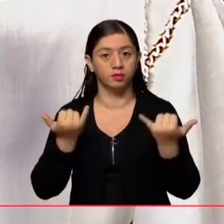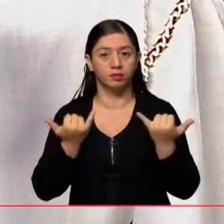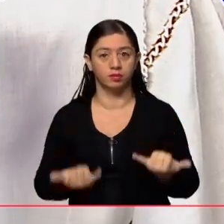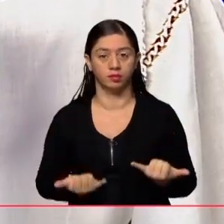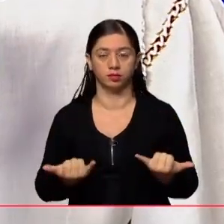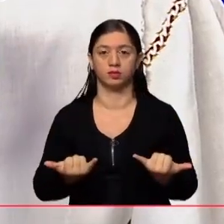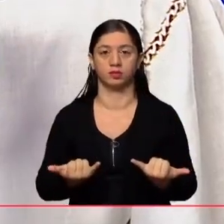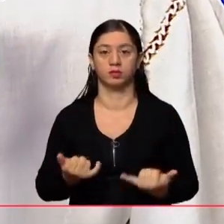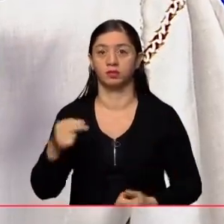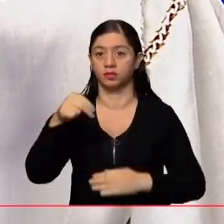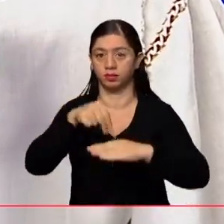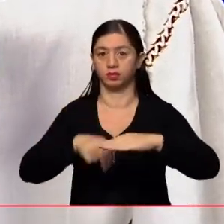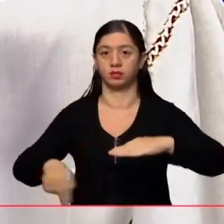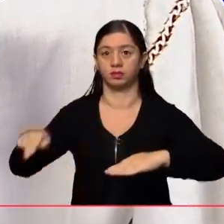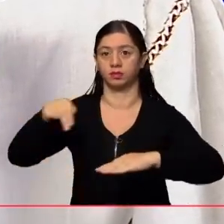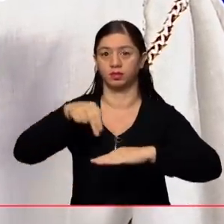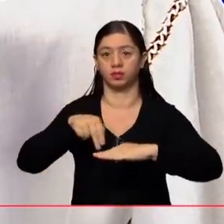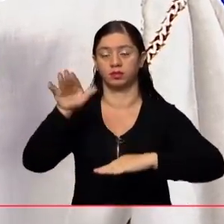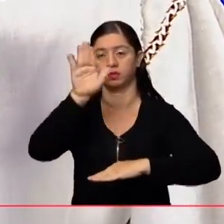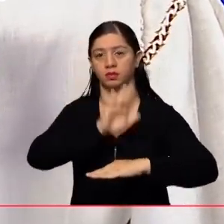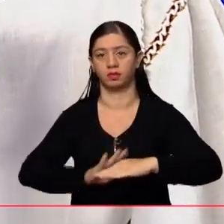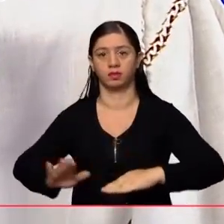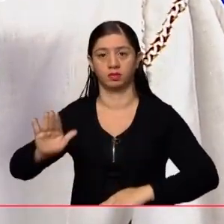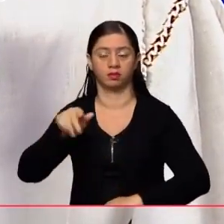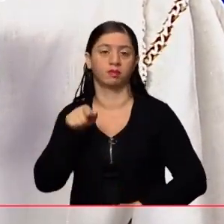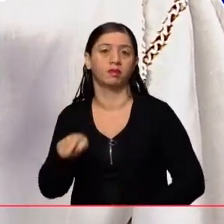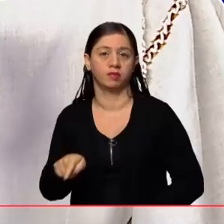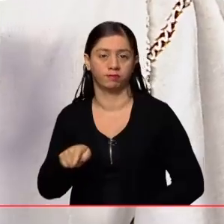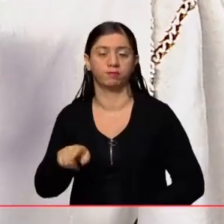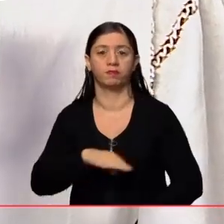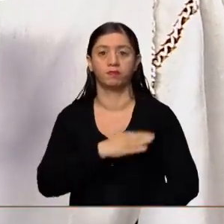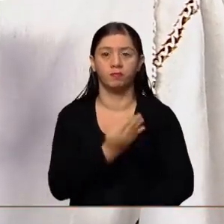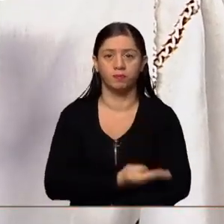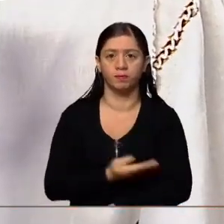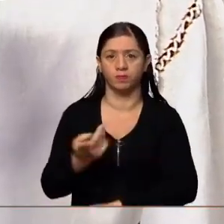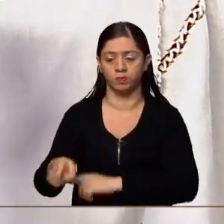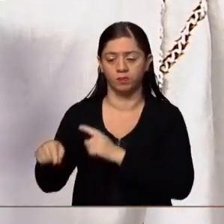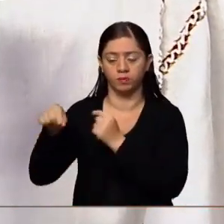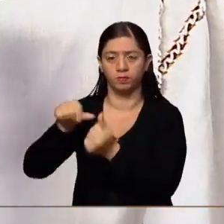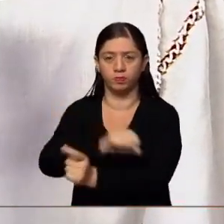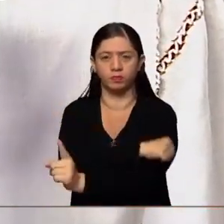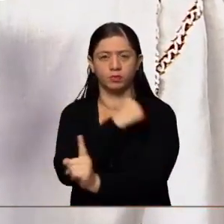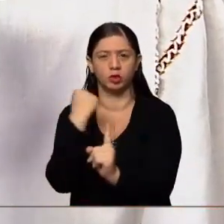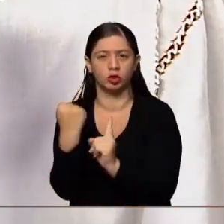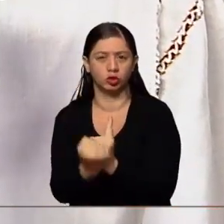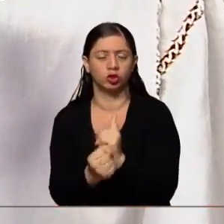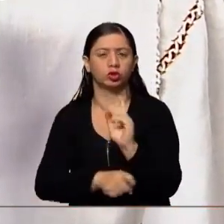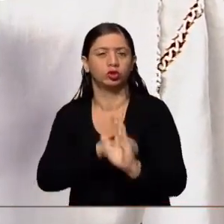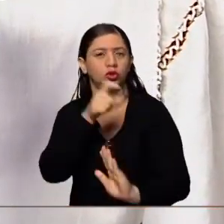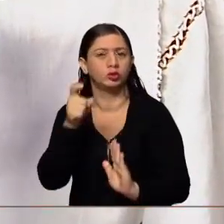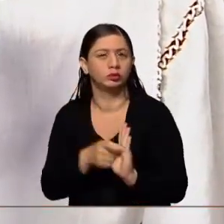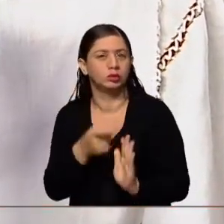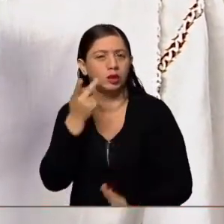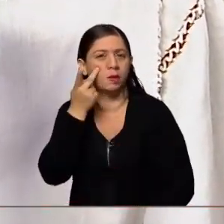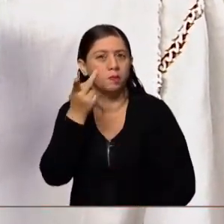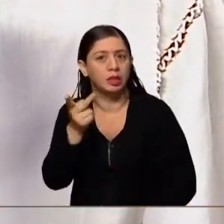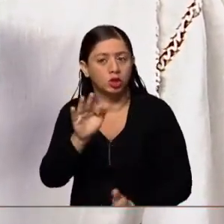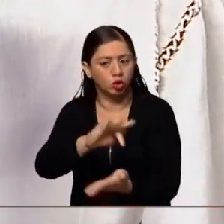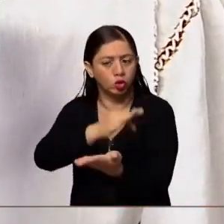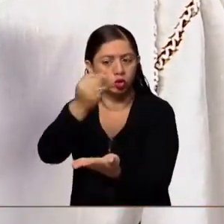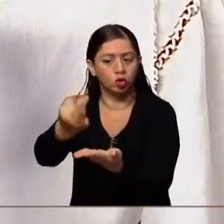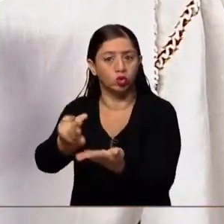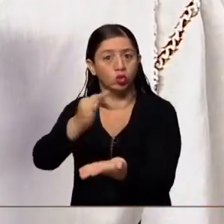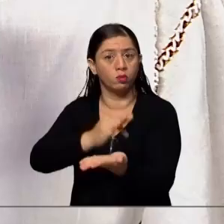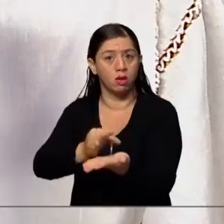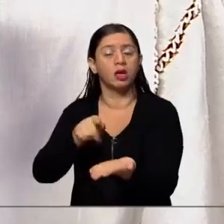nos vamos para Nariño, Carmen Alicia, porque fortalecer este departamento con inversión social integral y además visualizar a Tumaco como el